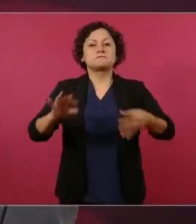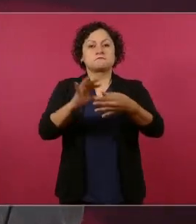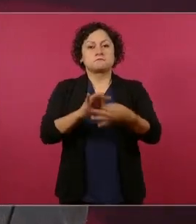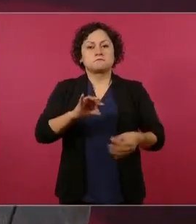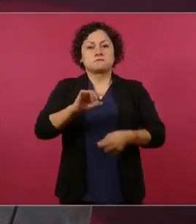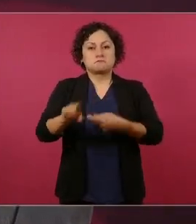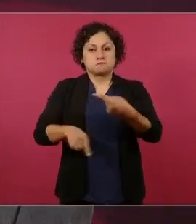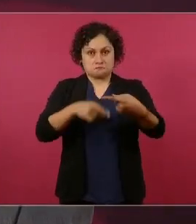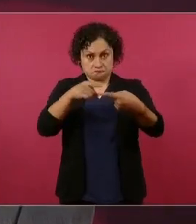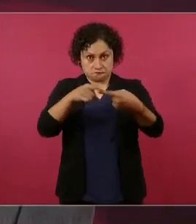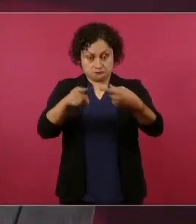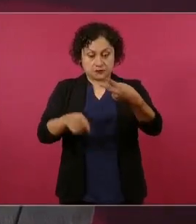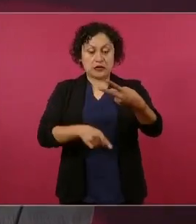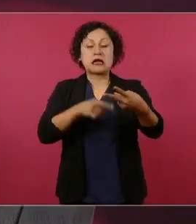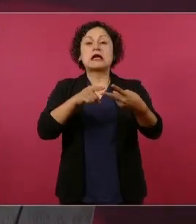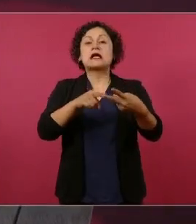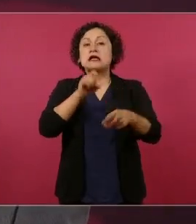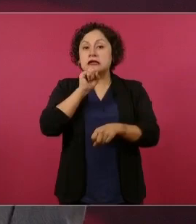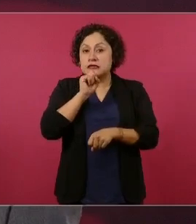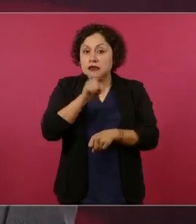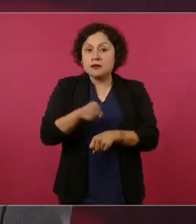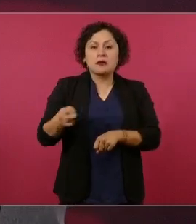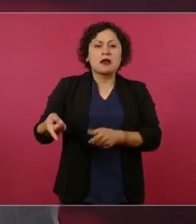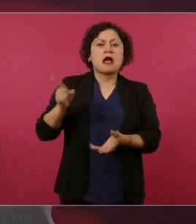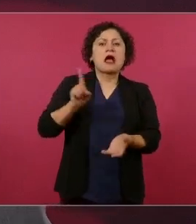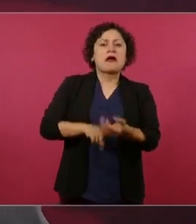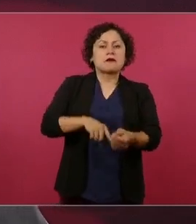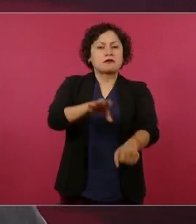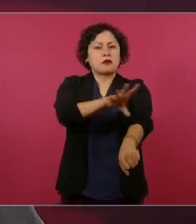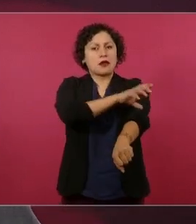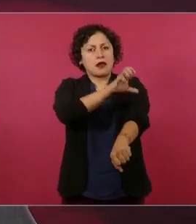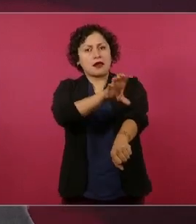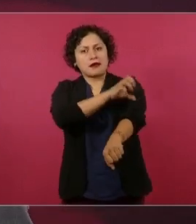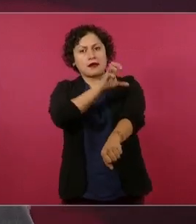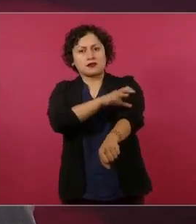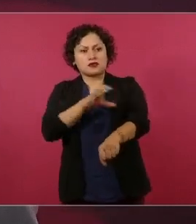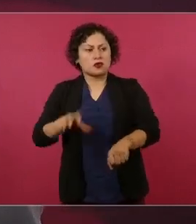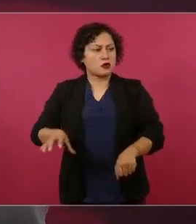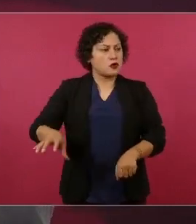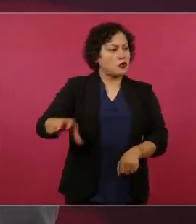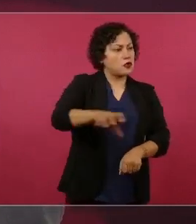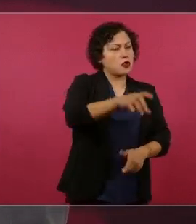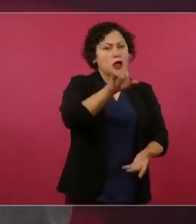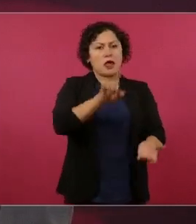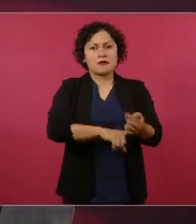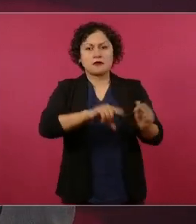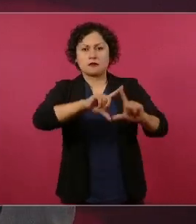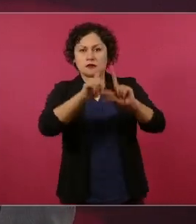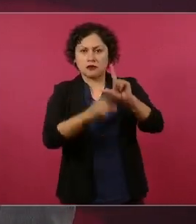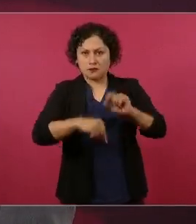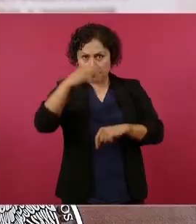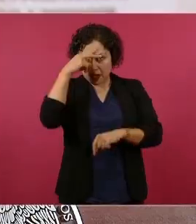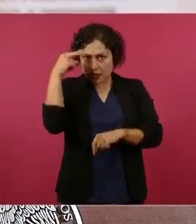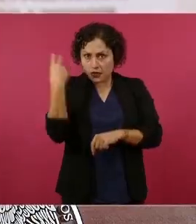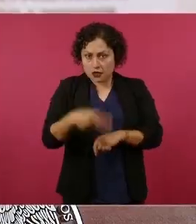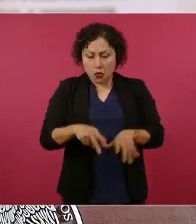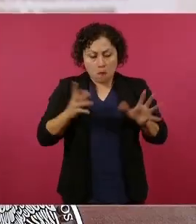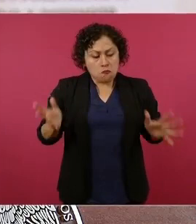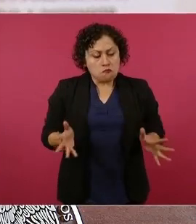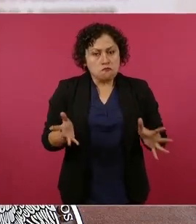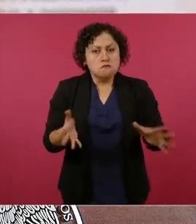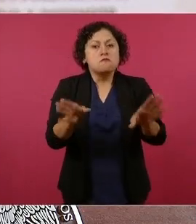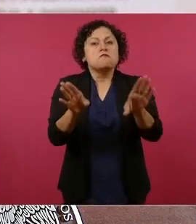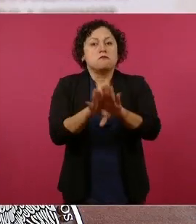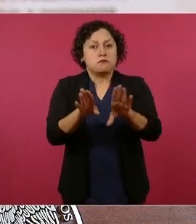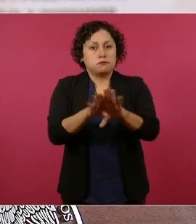reorientación que han tenido el parque de generación hidroeléctrico durante esta administración. El rescate